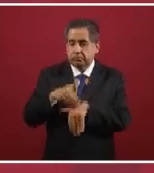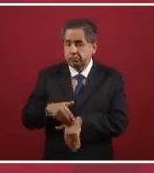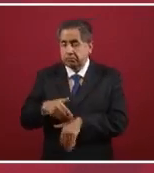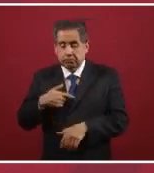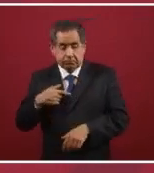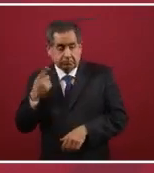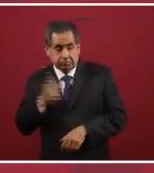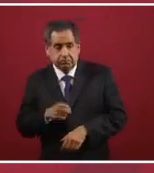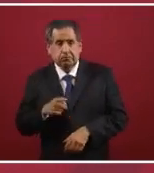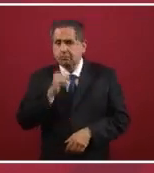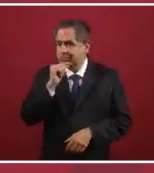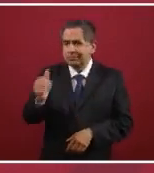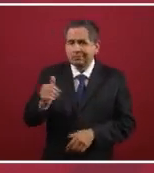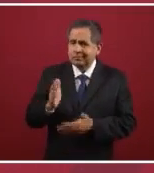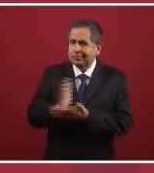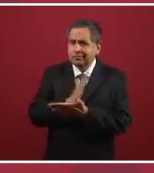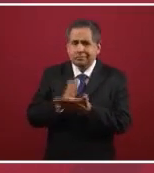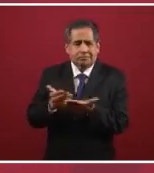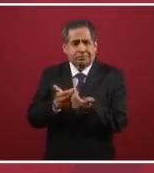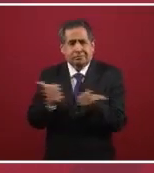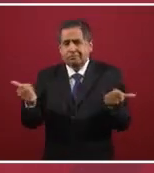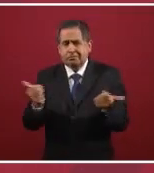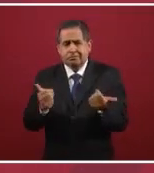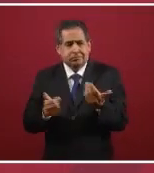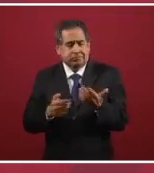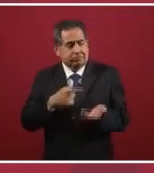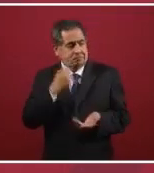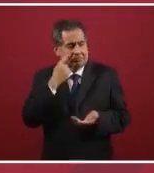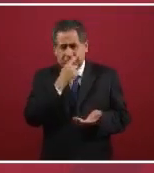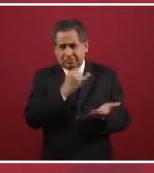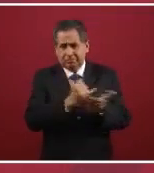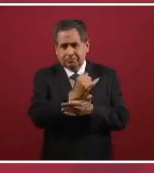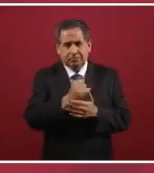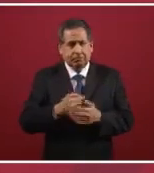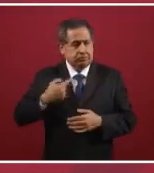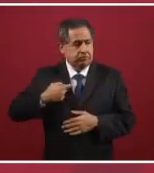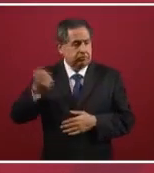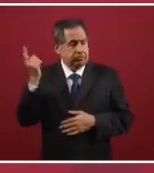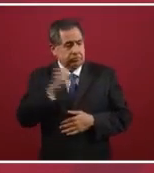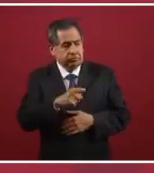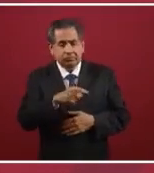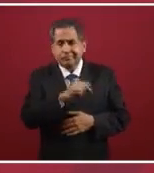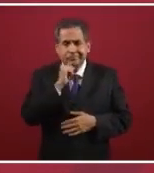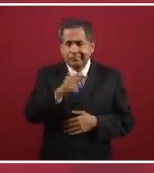actúa de manera autónoma, no depende del presidente.